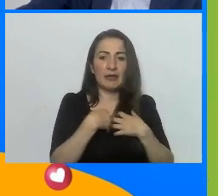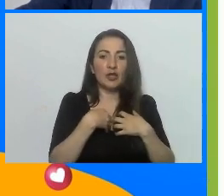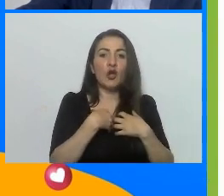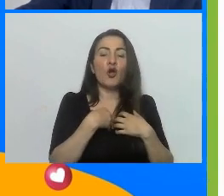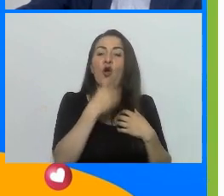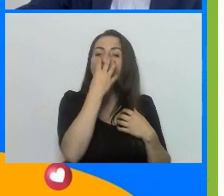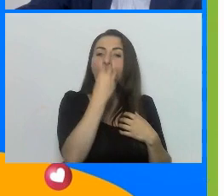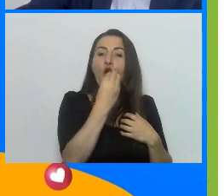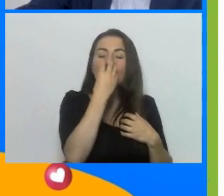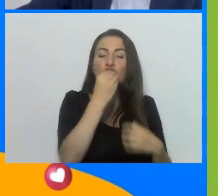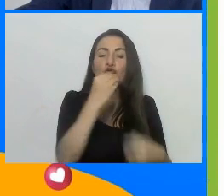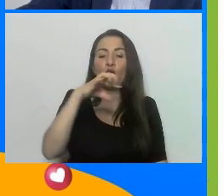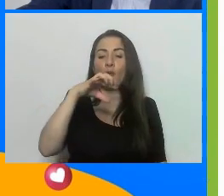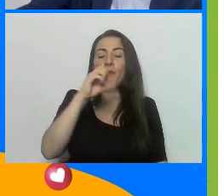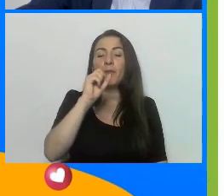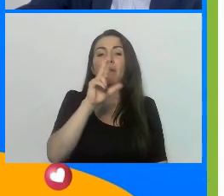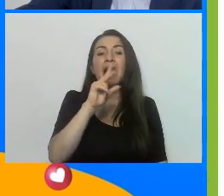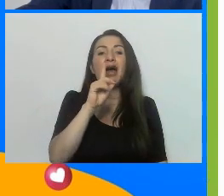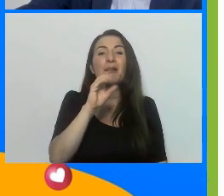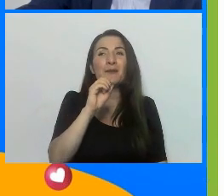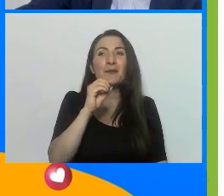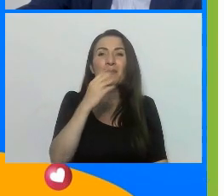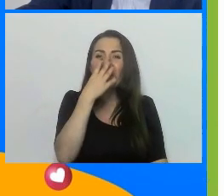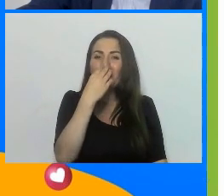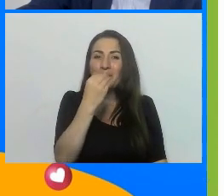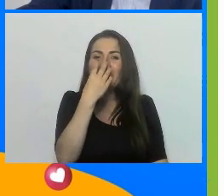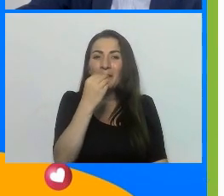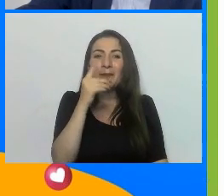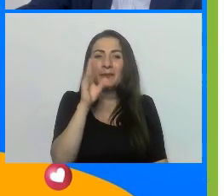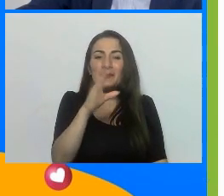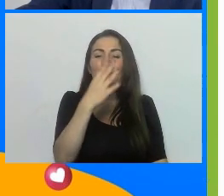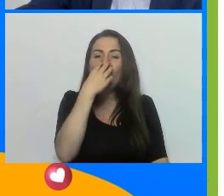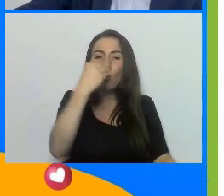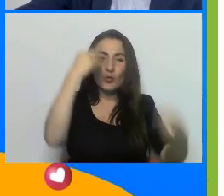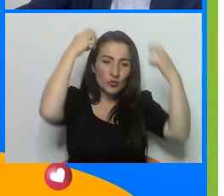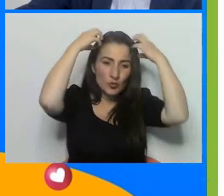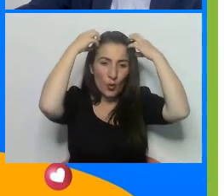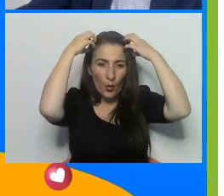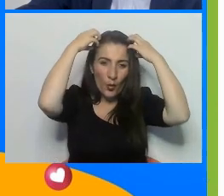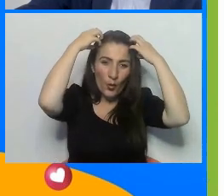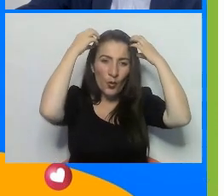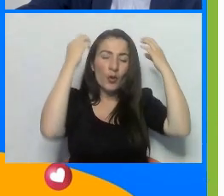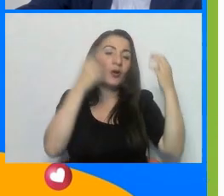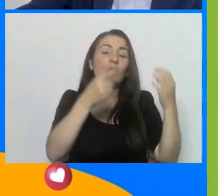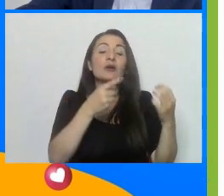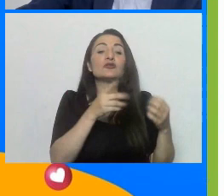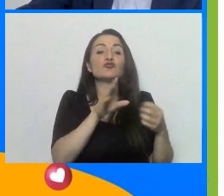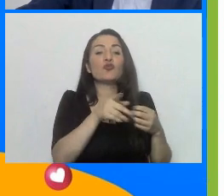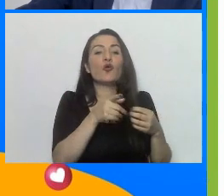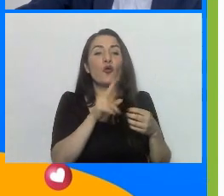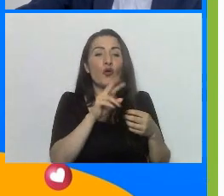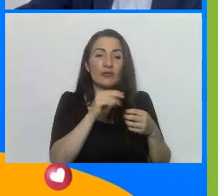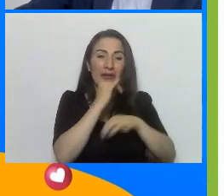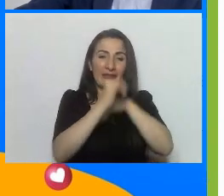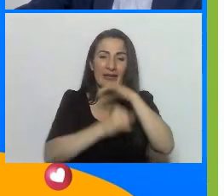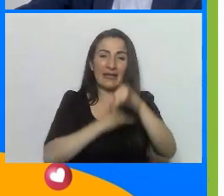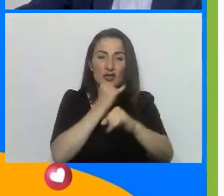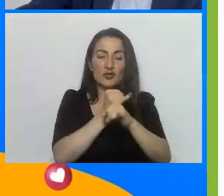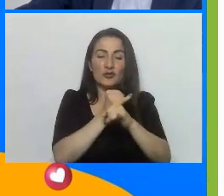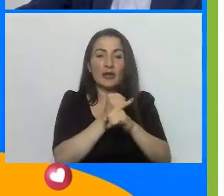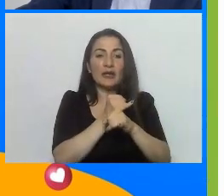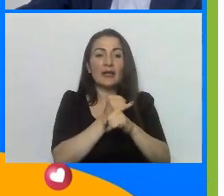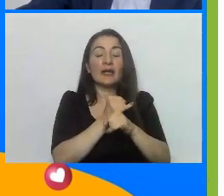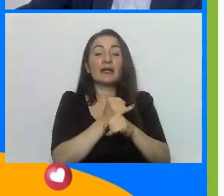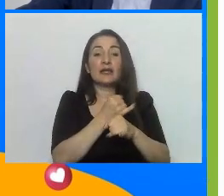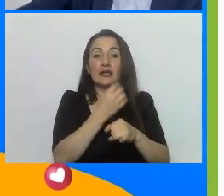pardo, ¿sí? Los osos que uno ve en las películas en este momento que uno ve que pasan por la televisión en los canales internacionales, historias